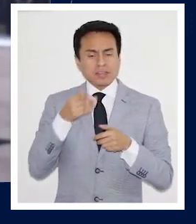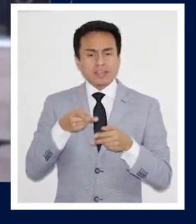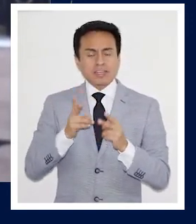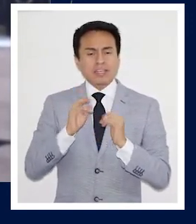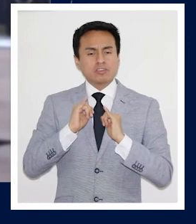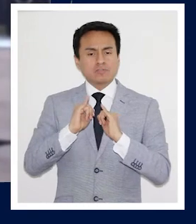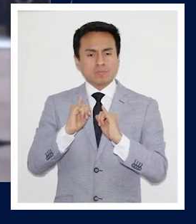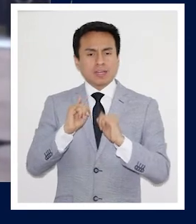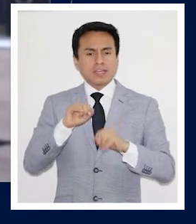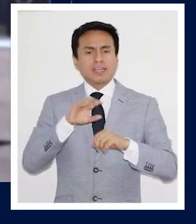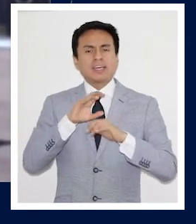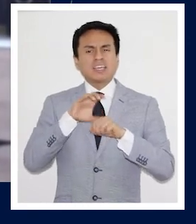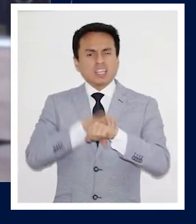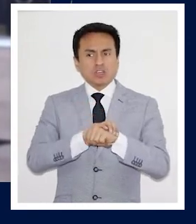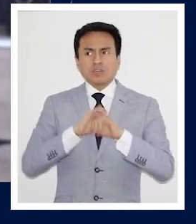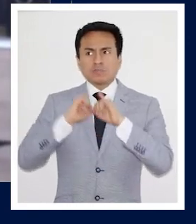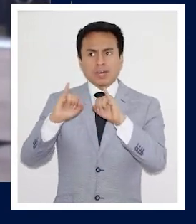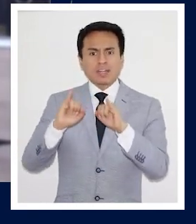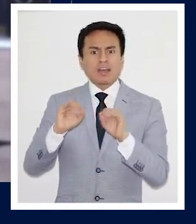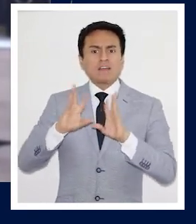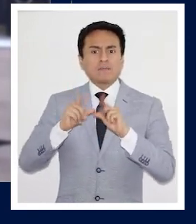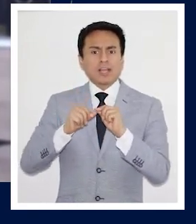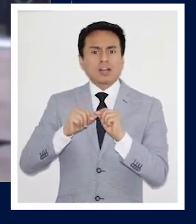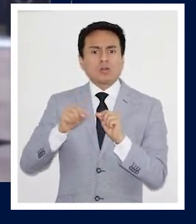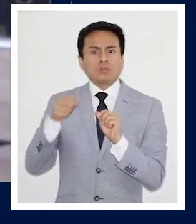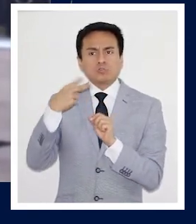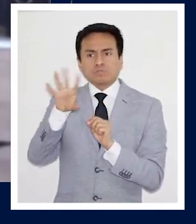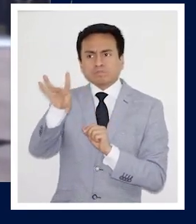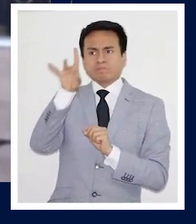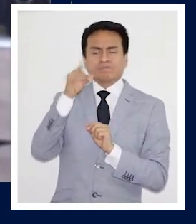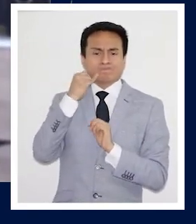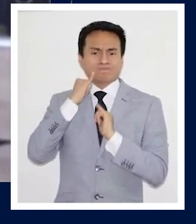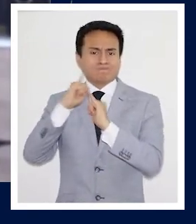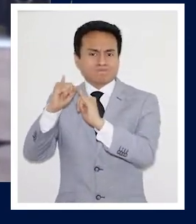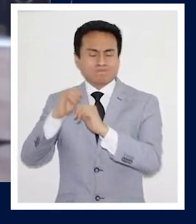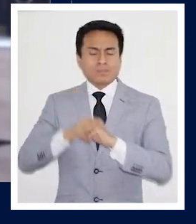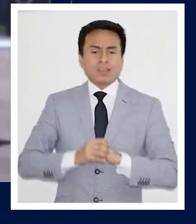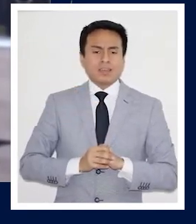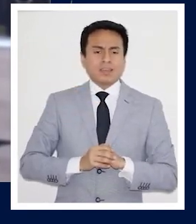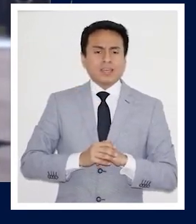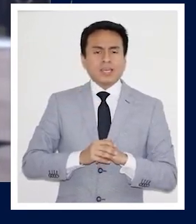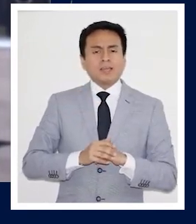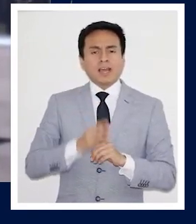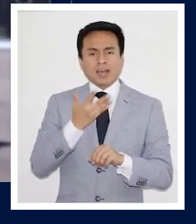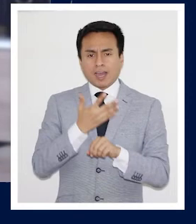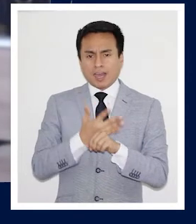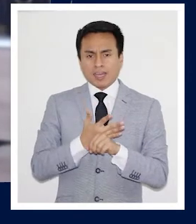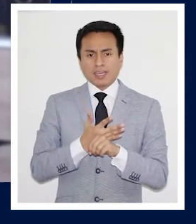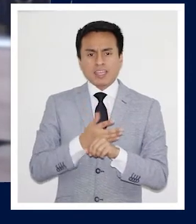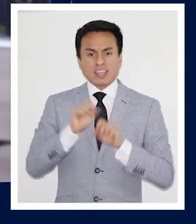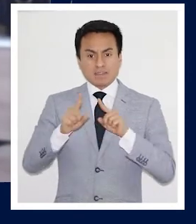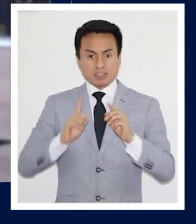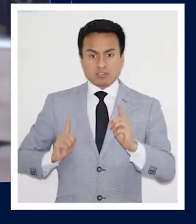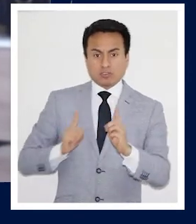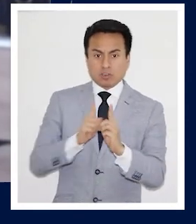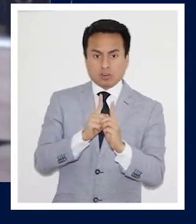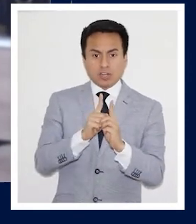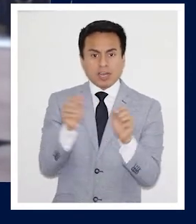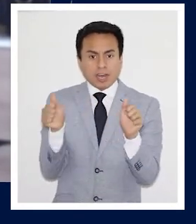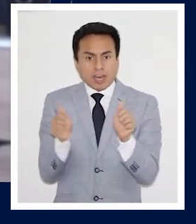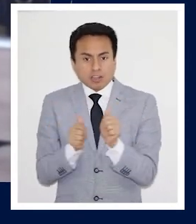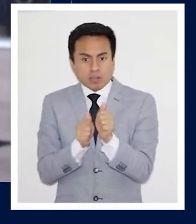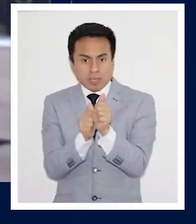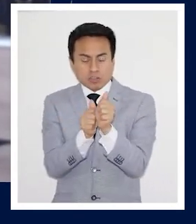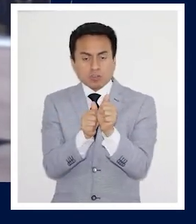el derecho a informar de la detención a un familiar o tercero de su elección. La presencia efectiva de un defensor y